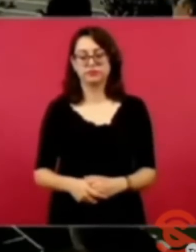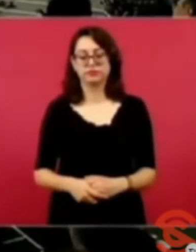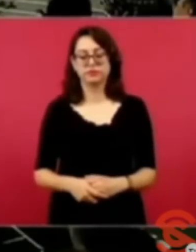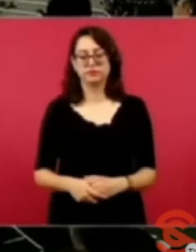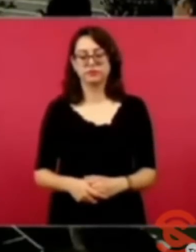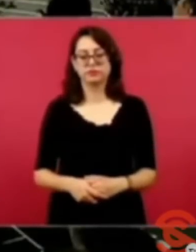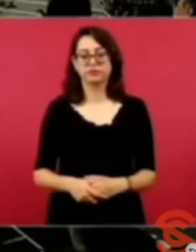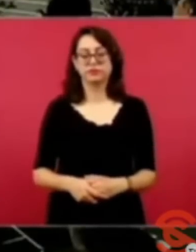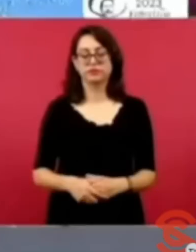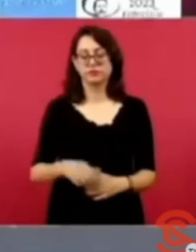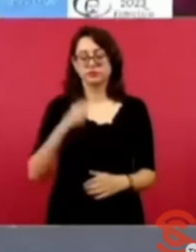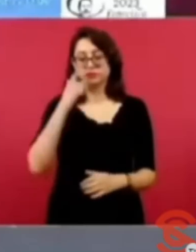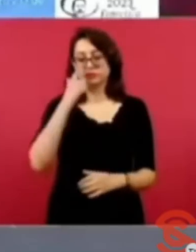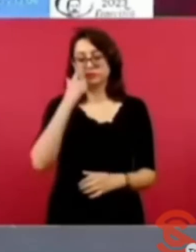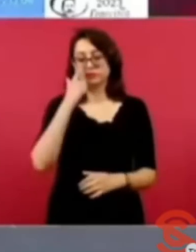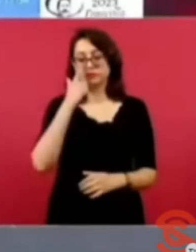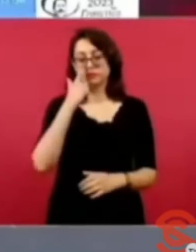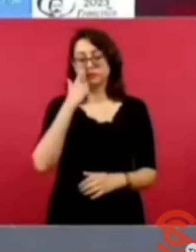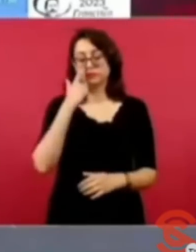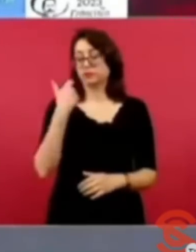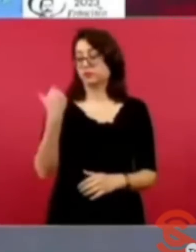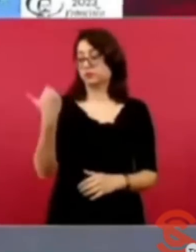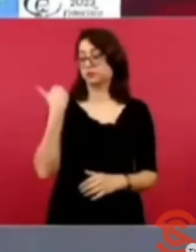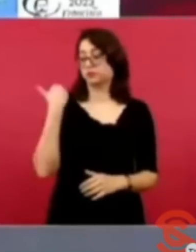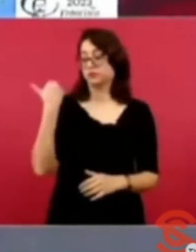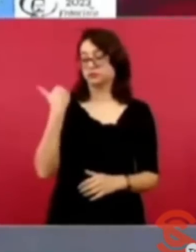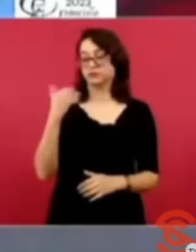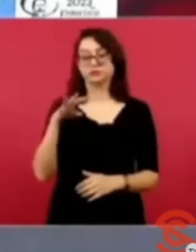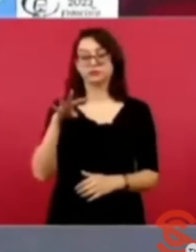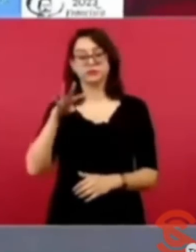Y de manera más reciente, el 19 de abril,